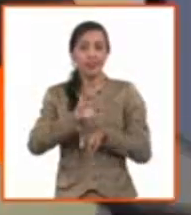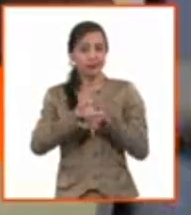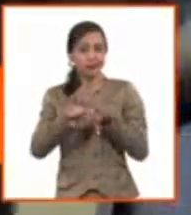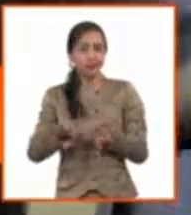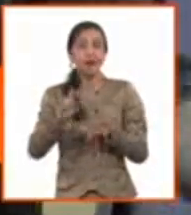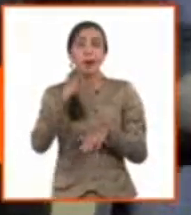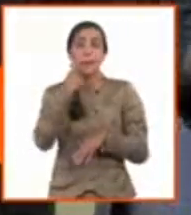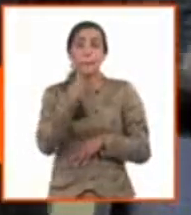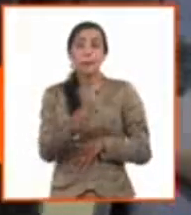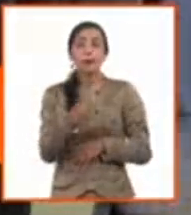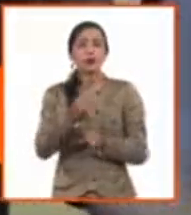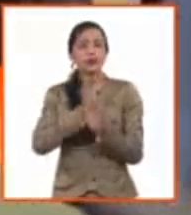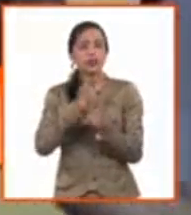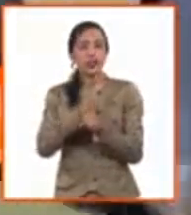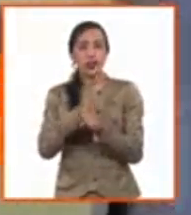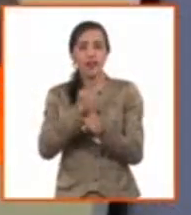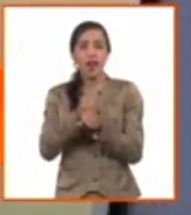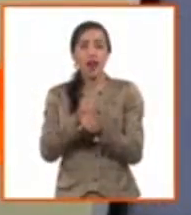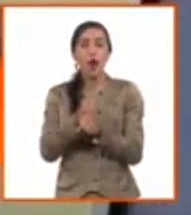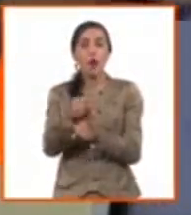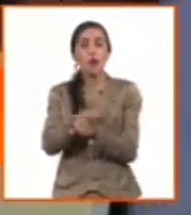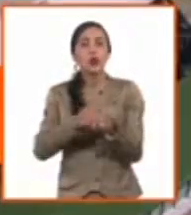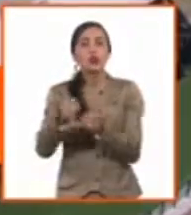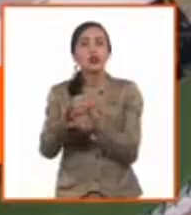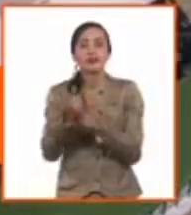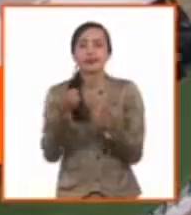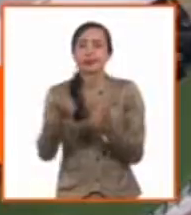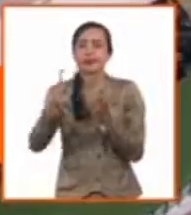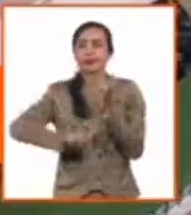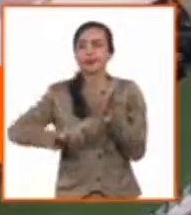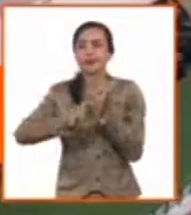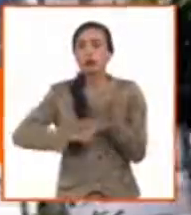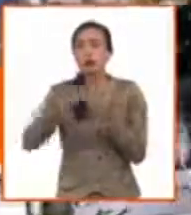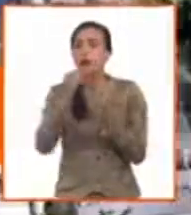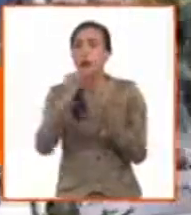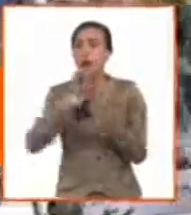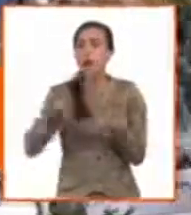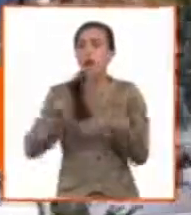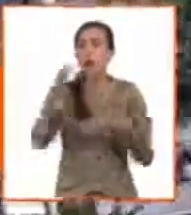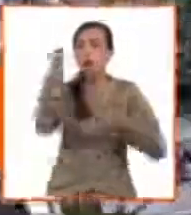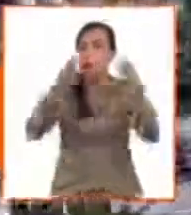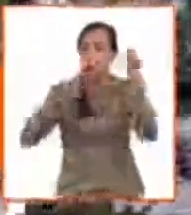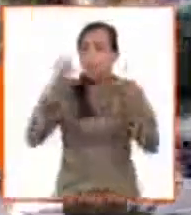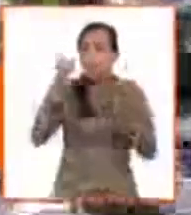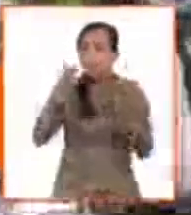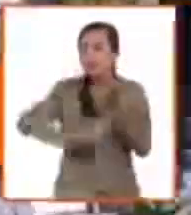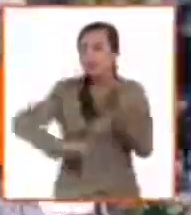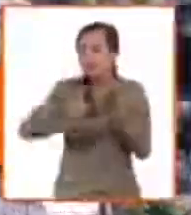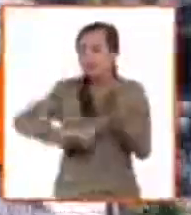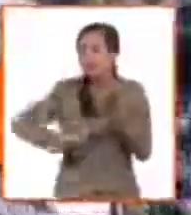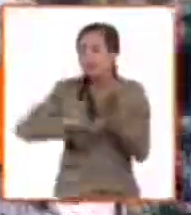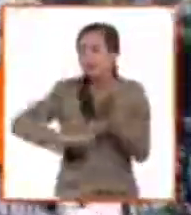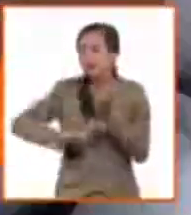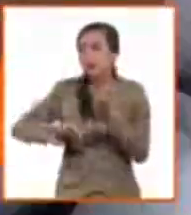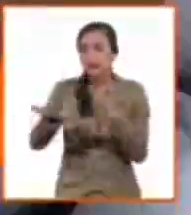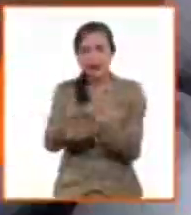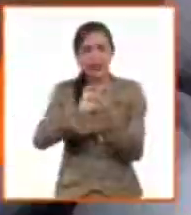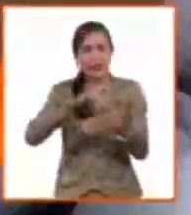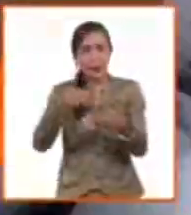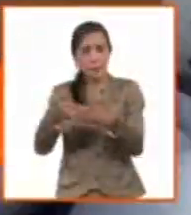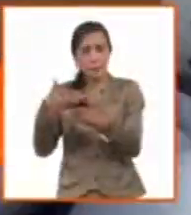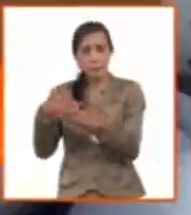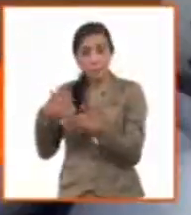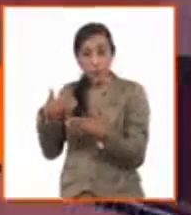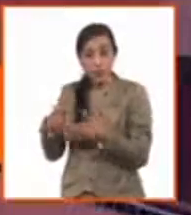puesta en práctica del sistema integral de gestión para el uso racional de la energía permite el control y análisis de los portadores energéticos en varias de las